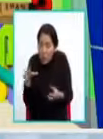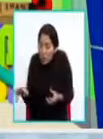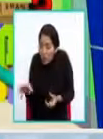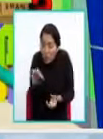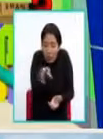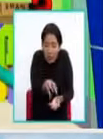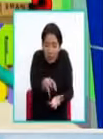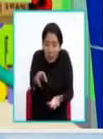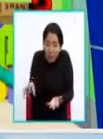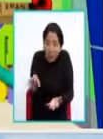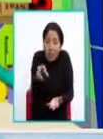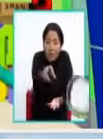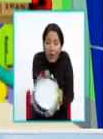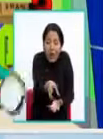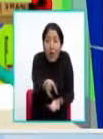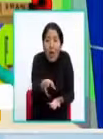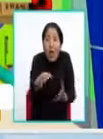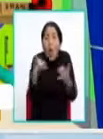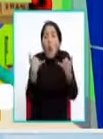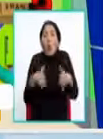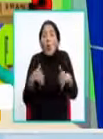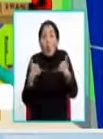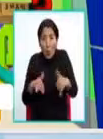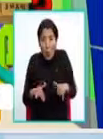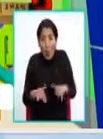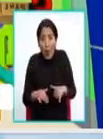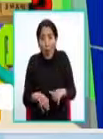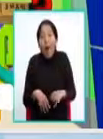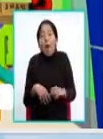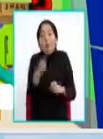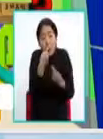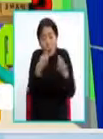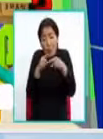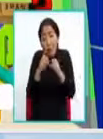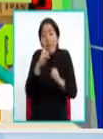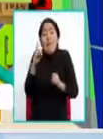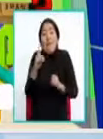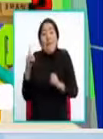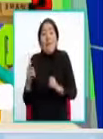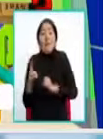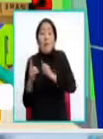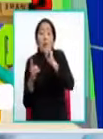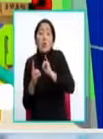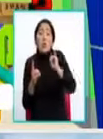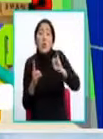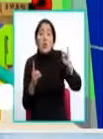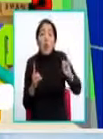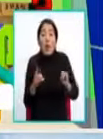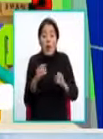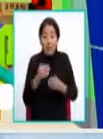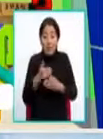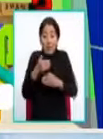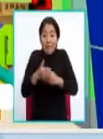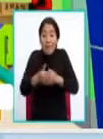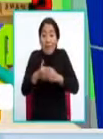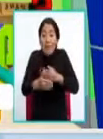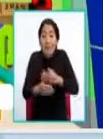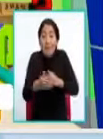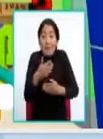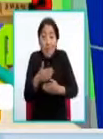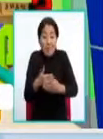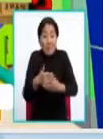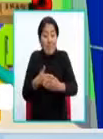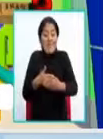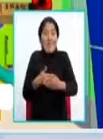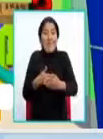a eso se ha reducido en gran medida la educación, ¿no? Alguien también había mencionado, ahorita no